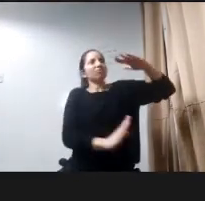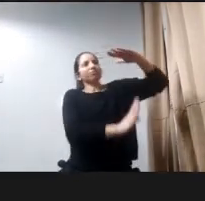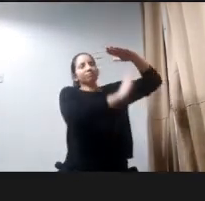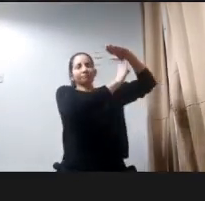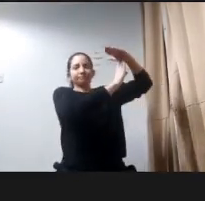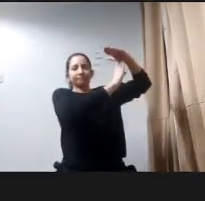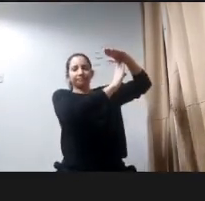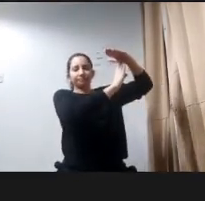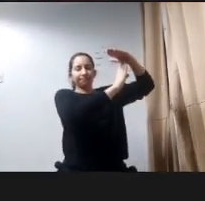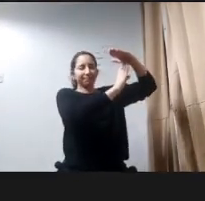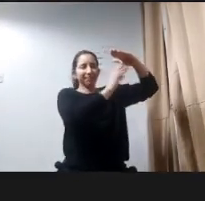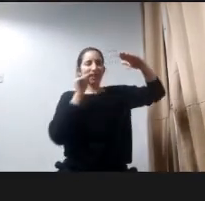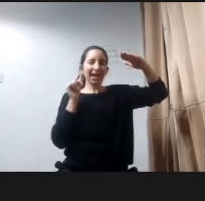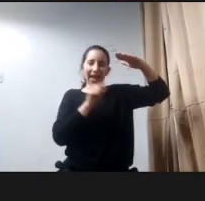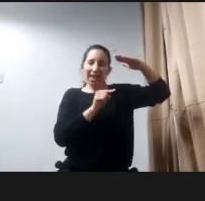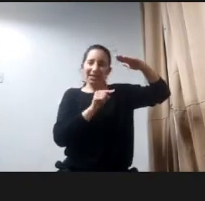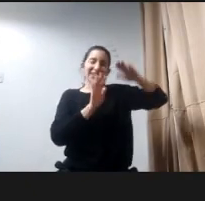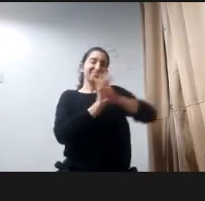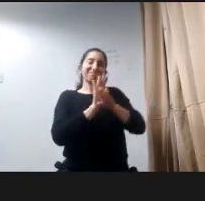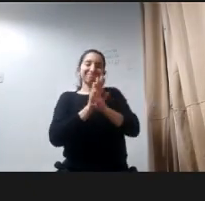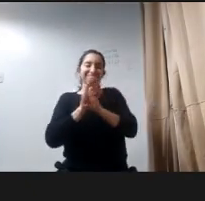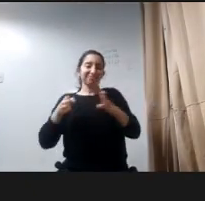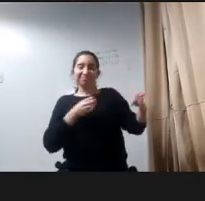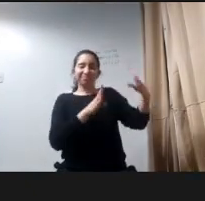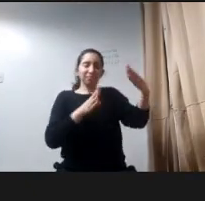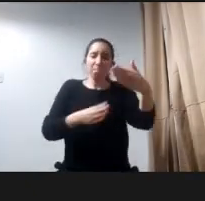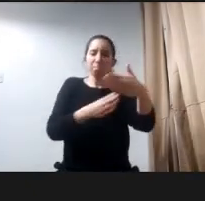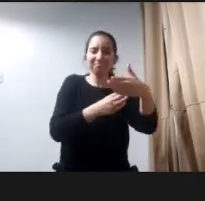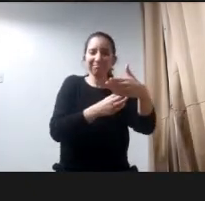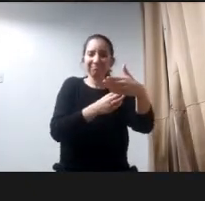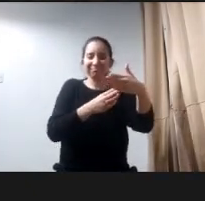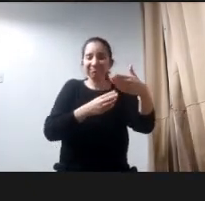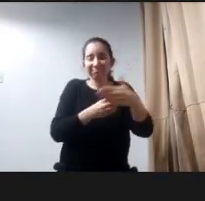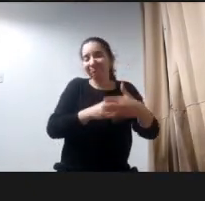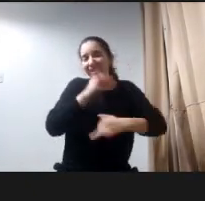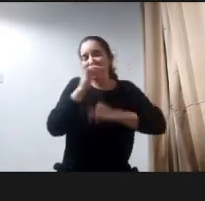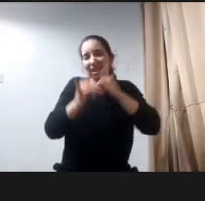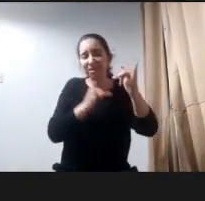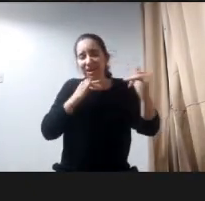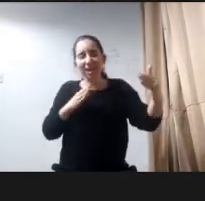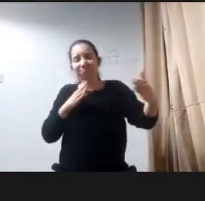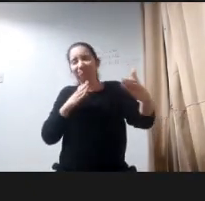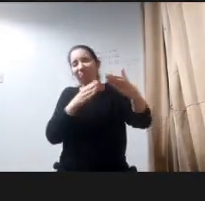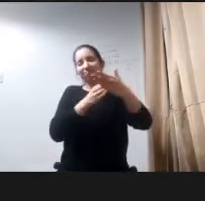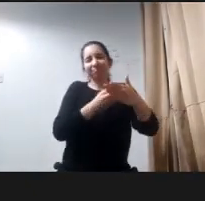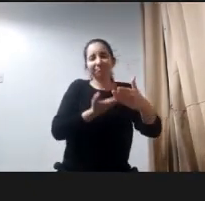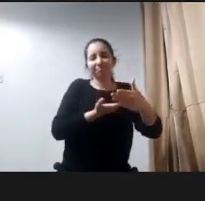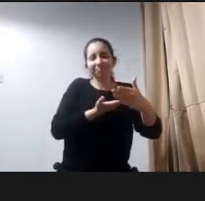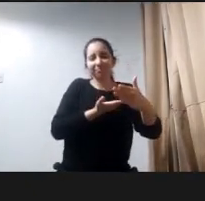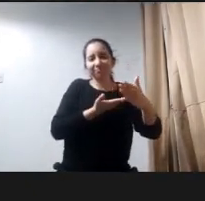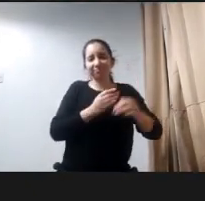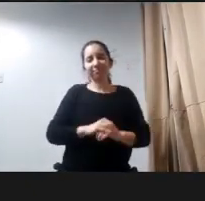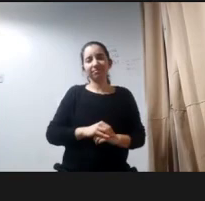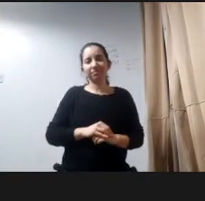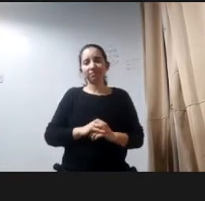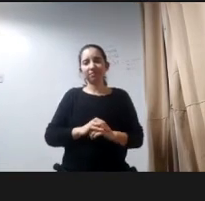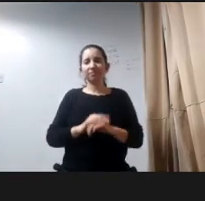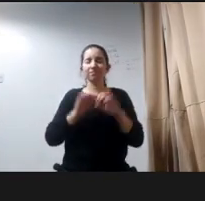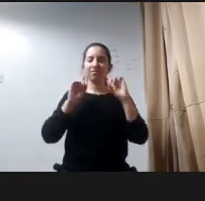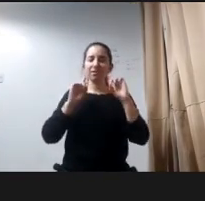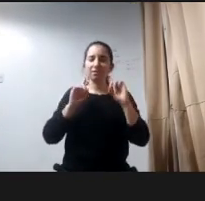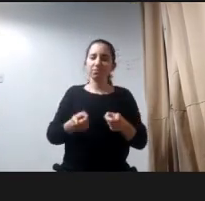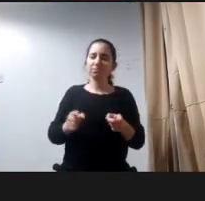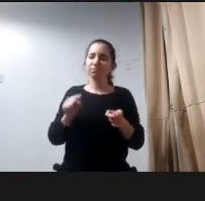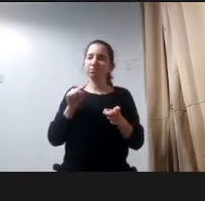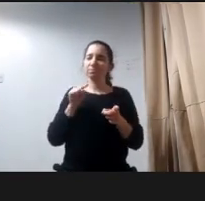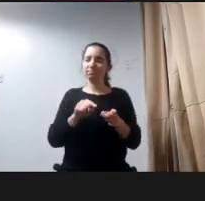Y ese también es un callejón sin salida para las argumentaciones, me parece. O en muchos casos se ha dado, desde las